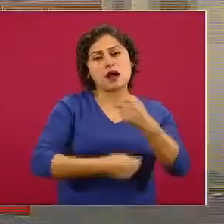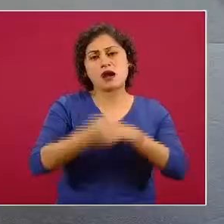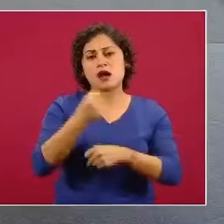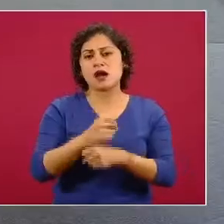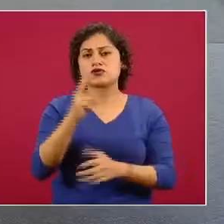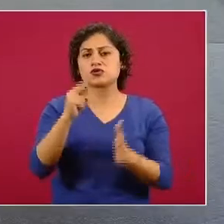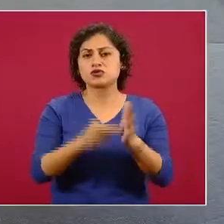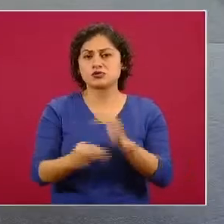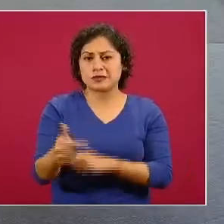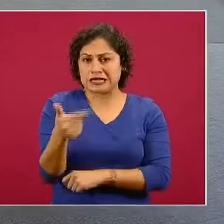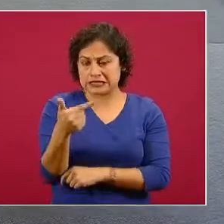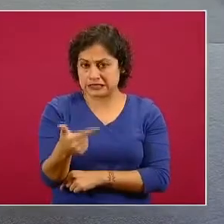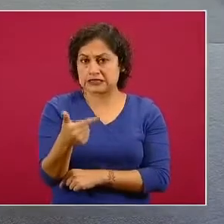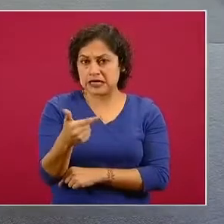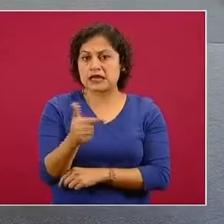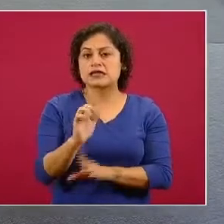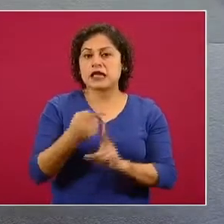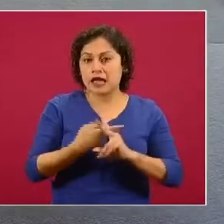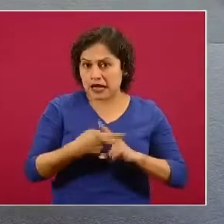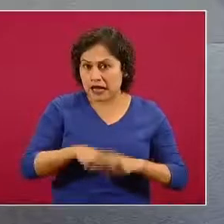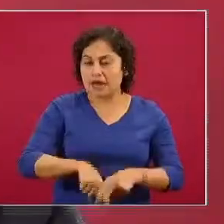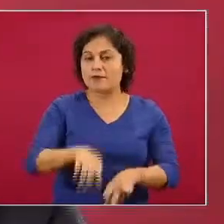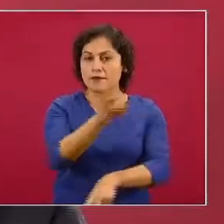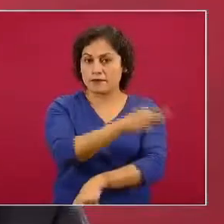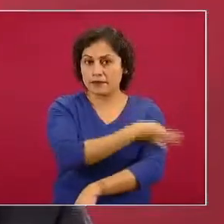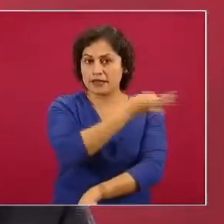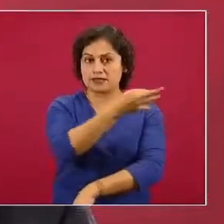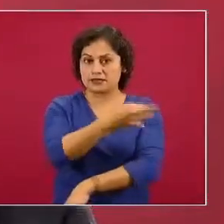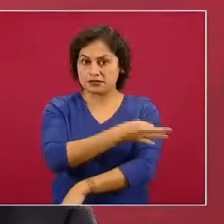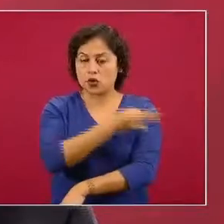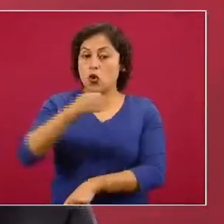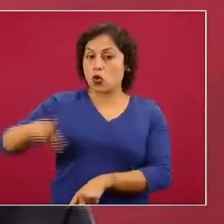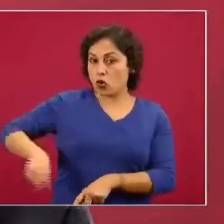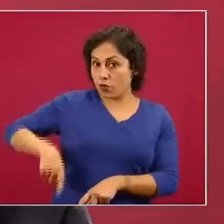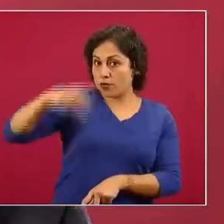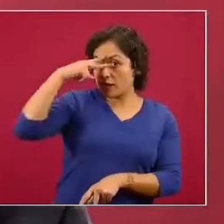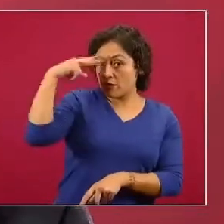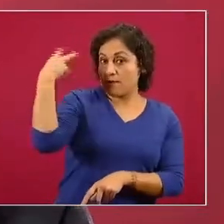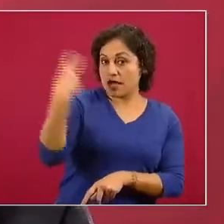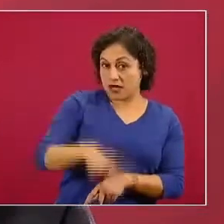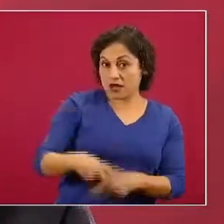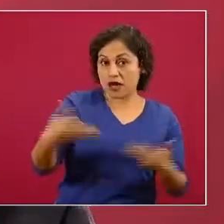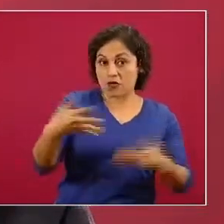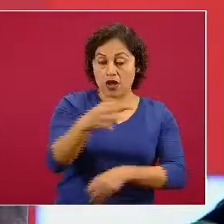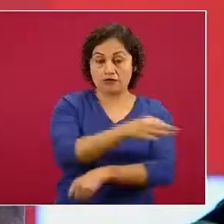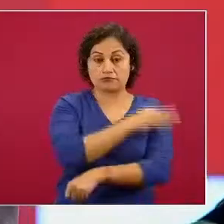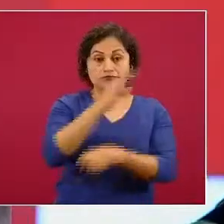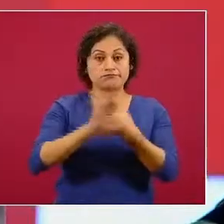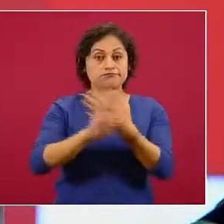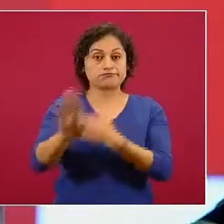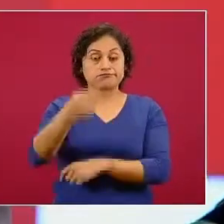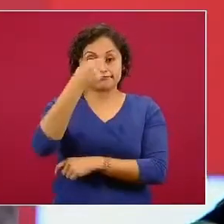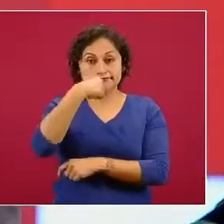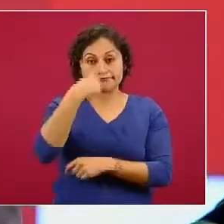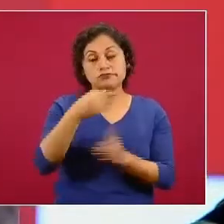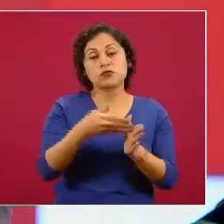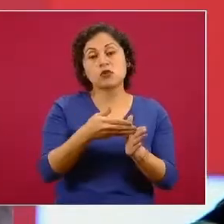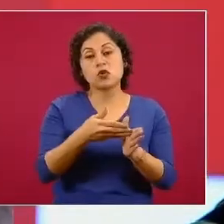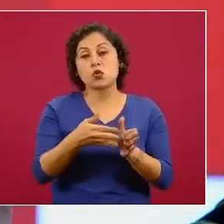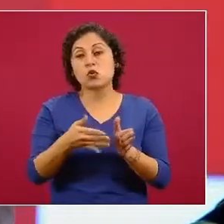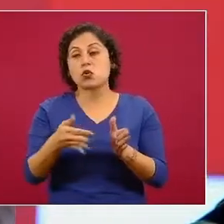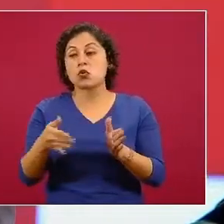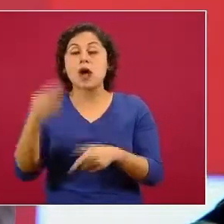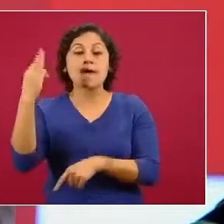que existe vacunación contra la influenza por parte del gobierno mexicano, se terminaba de vacunar en marzo. Marzo